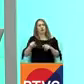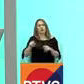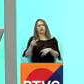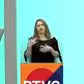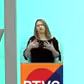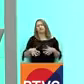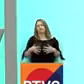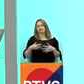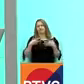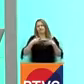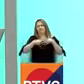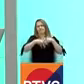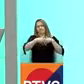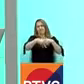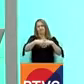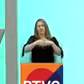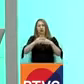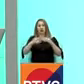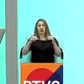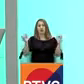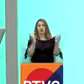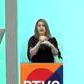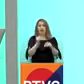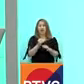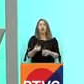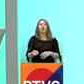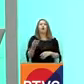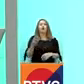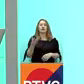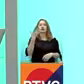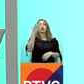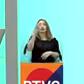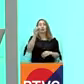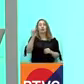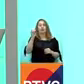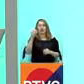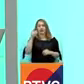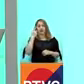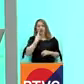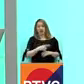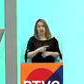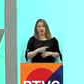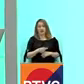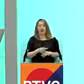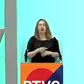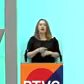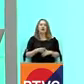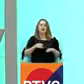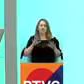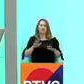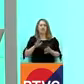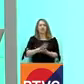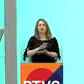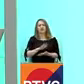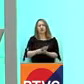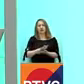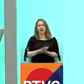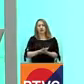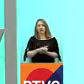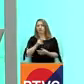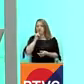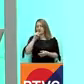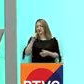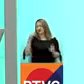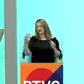bloquear la vida por más de 50 días lo que parecía una protesta pacífica a ecopetrol por supuestos daños ambientales terminó